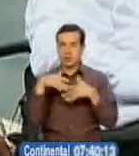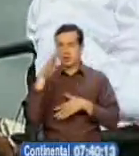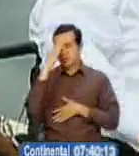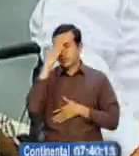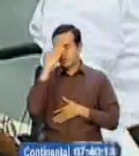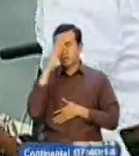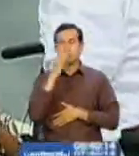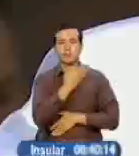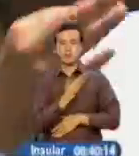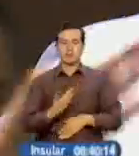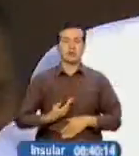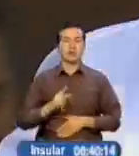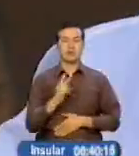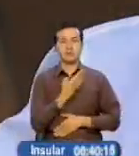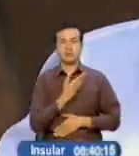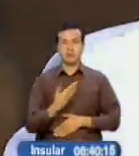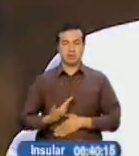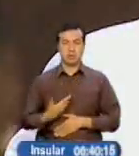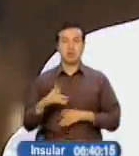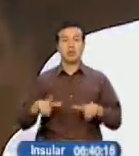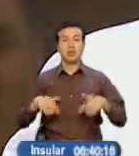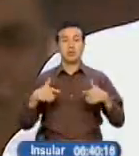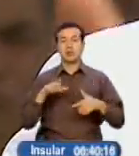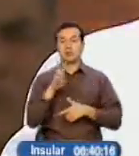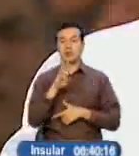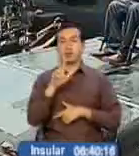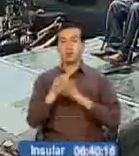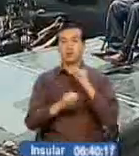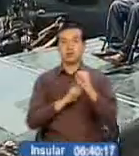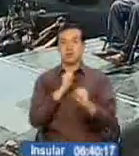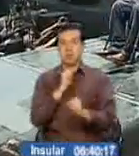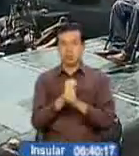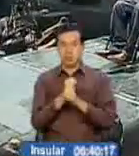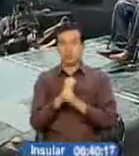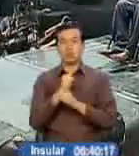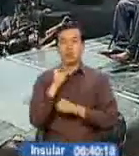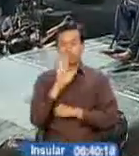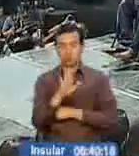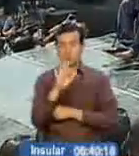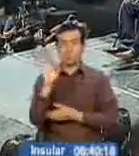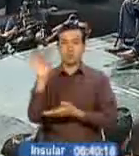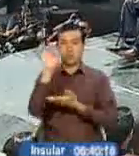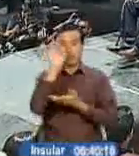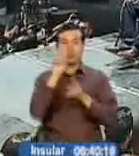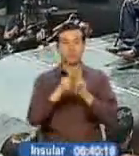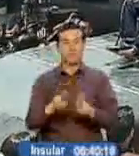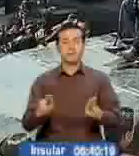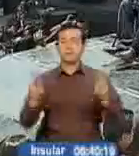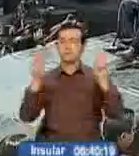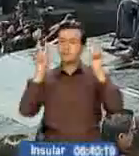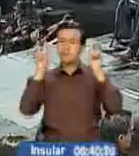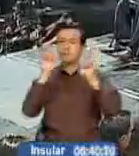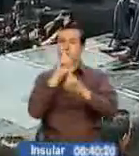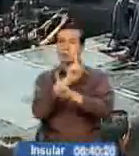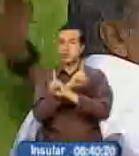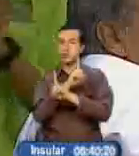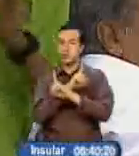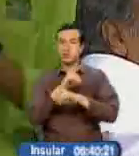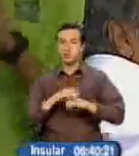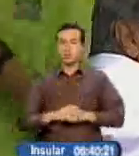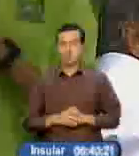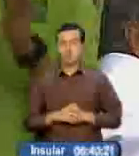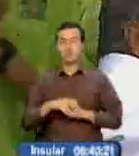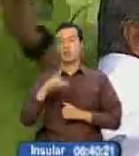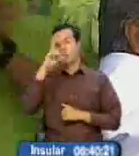el binomio presidencial. Lenín Moreno, de 63 años de edad, quien es el enviado especial de las Naciones Unidas en temas de discapacidad,